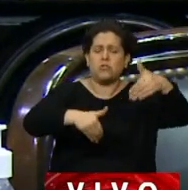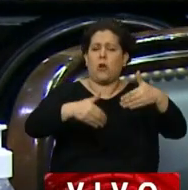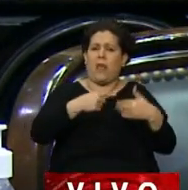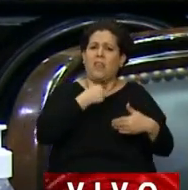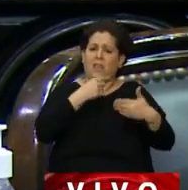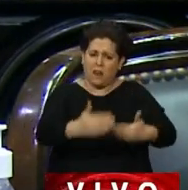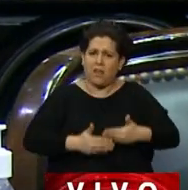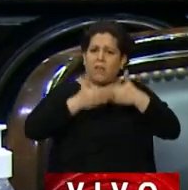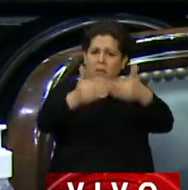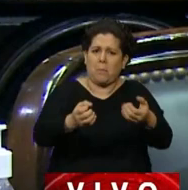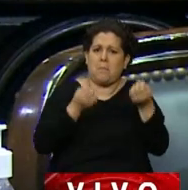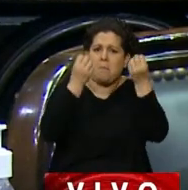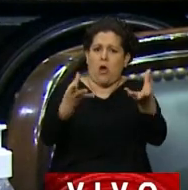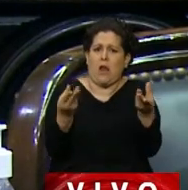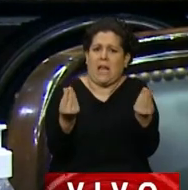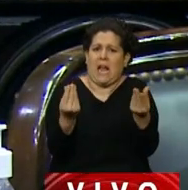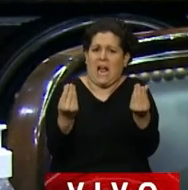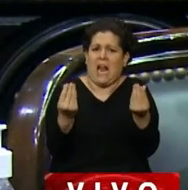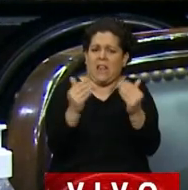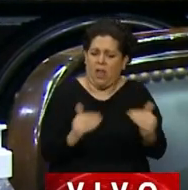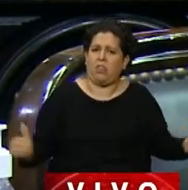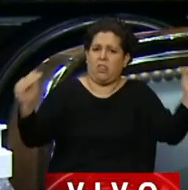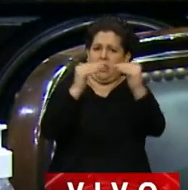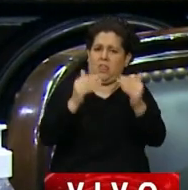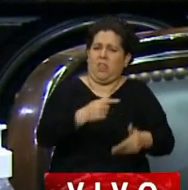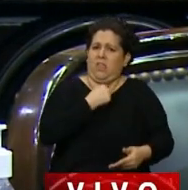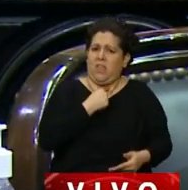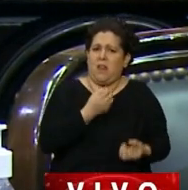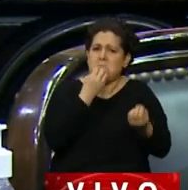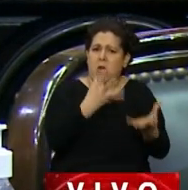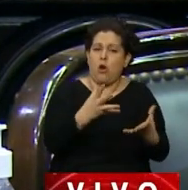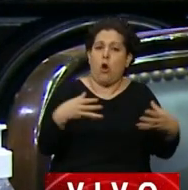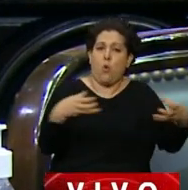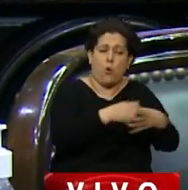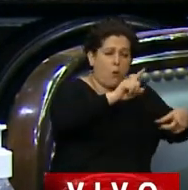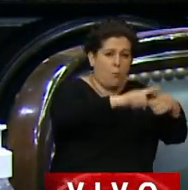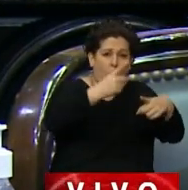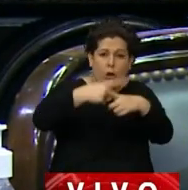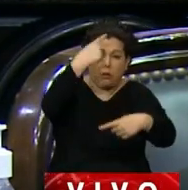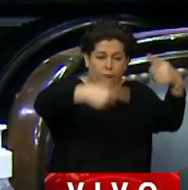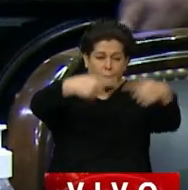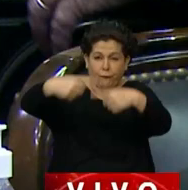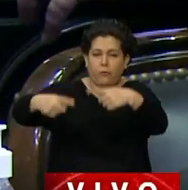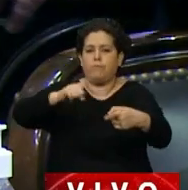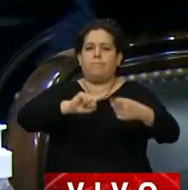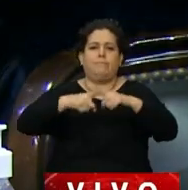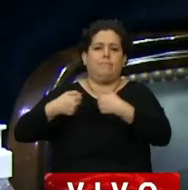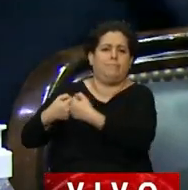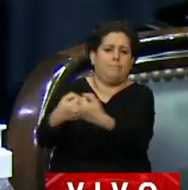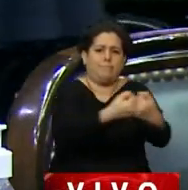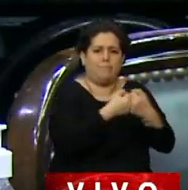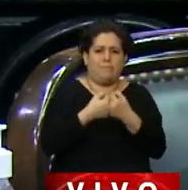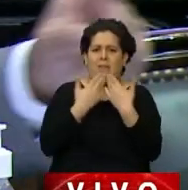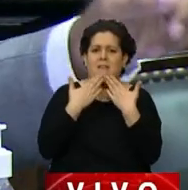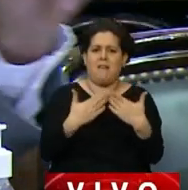en el sistema de nuestra calidad democrática, desde distintas fuerzas políticas surgió un enorme consenso, fruto de esta